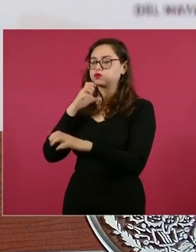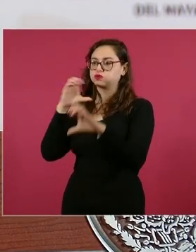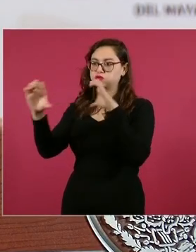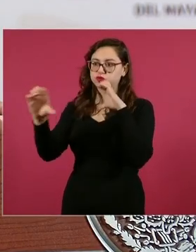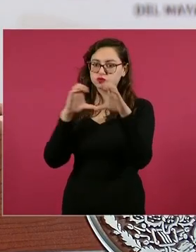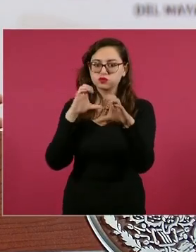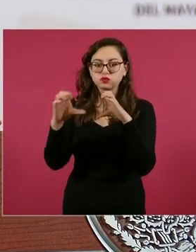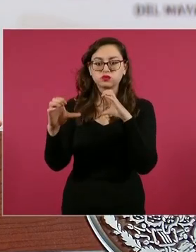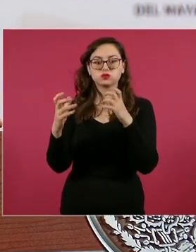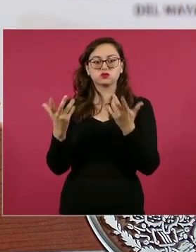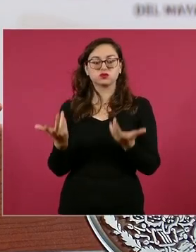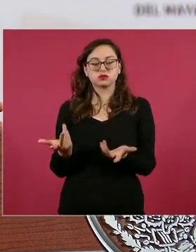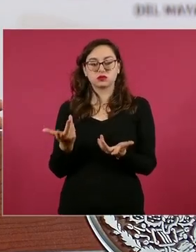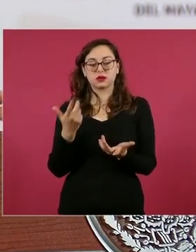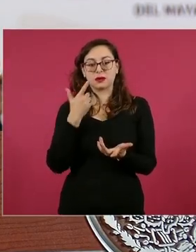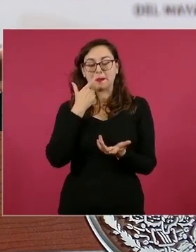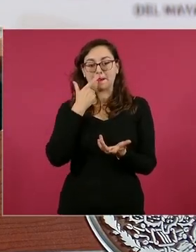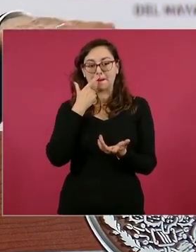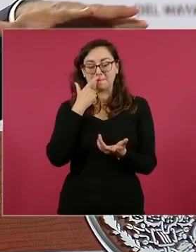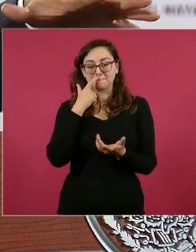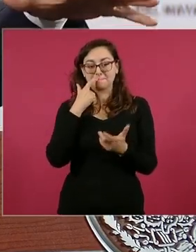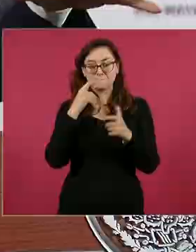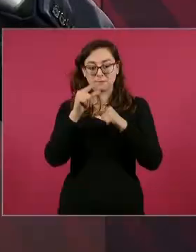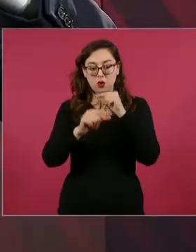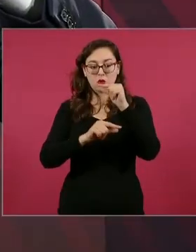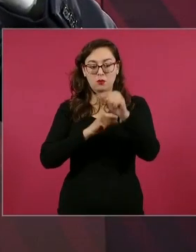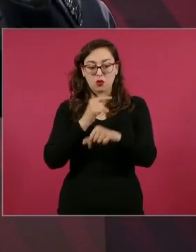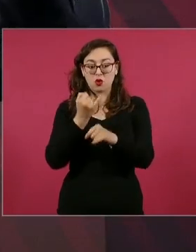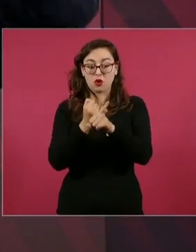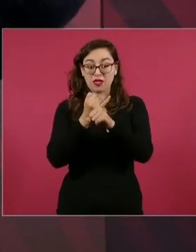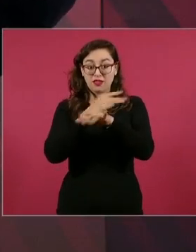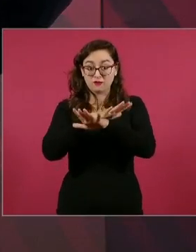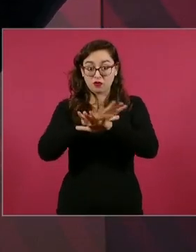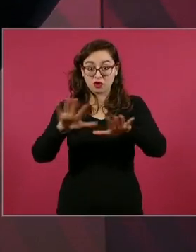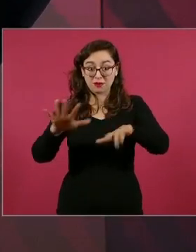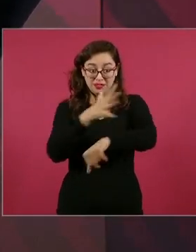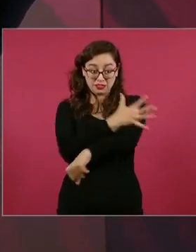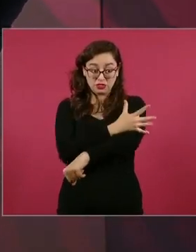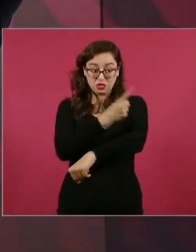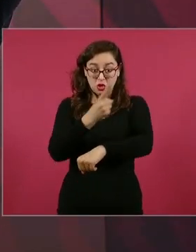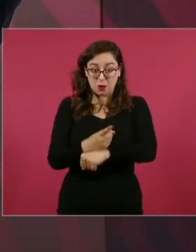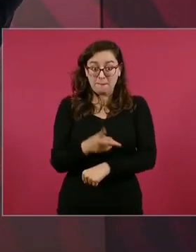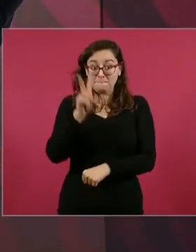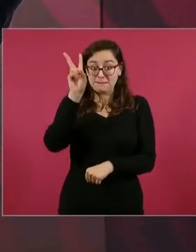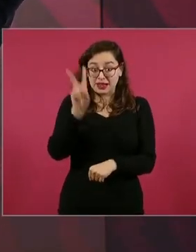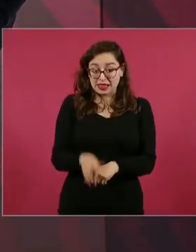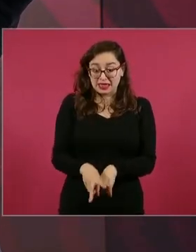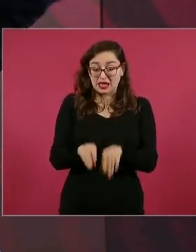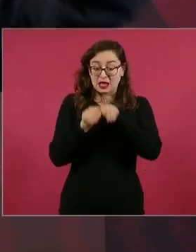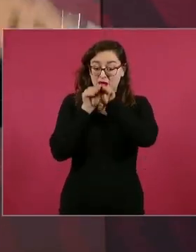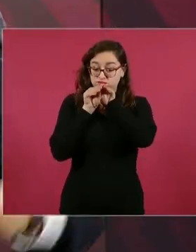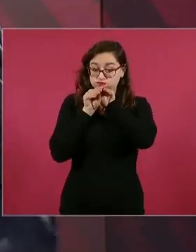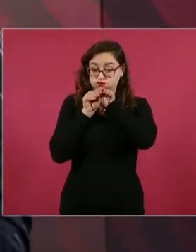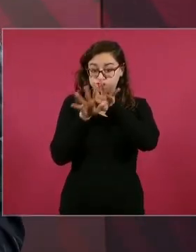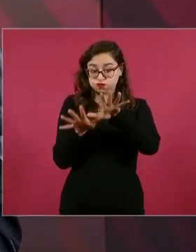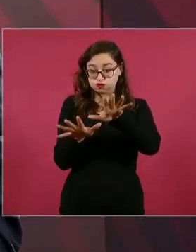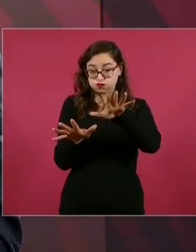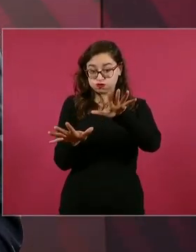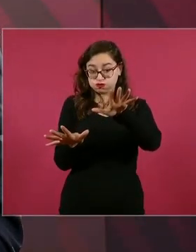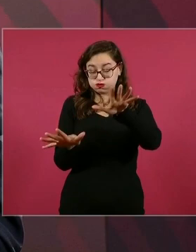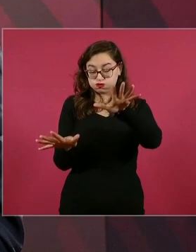masivos que la verdad se abra paso y llegue hasta el último Rincón del